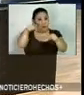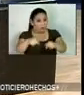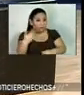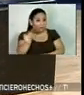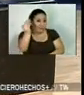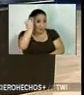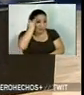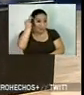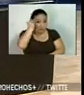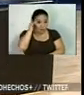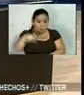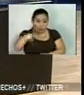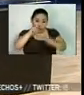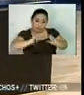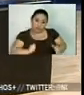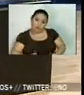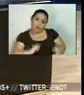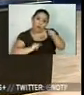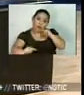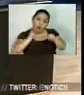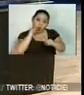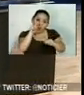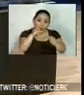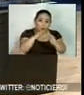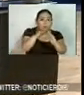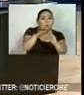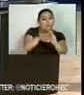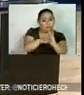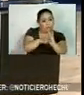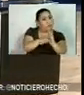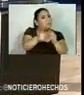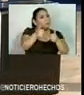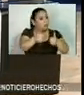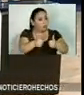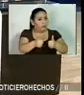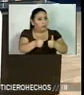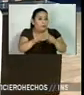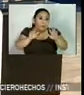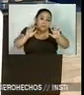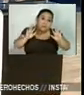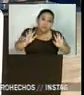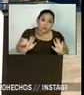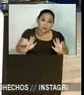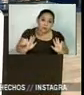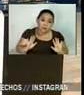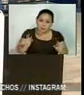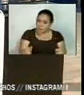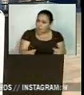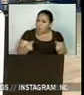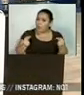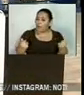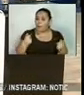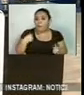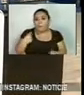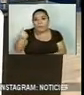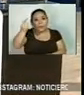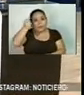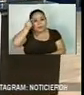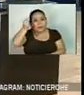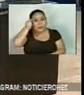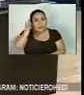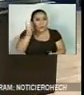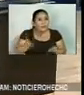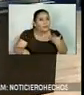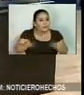recordemos que las mismas autoridades han dicho que si lo acatamos en orden y como tiene que ser más pronto de lo que de lo que